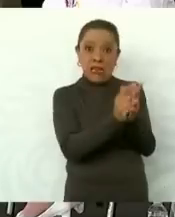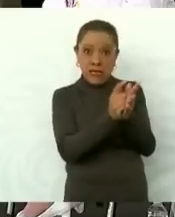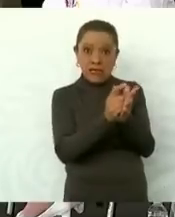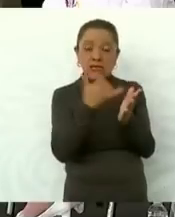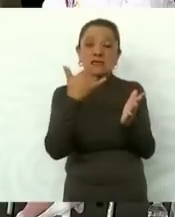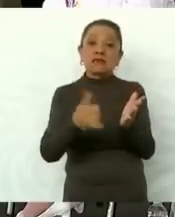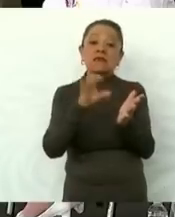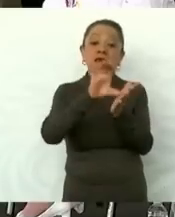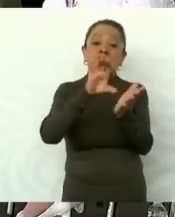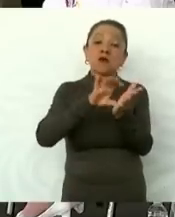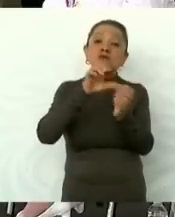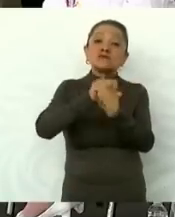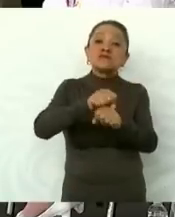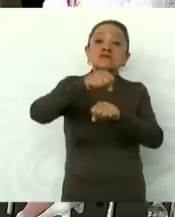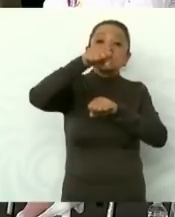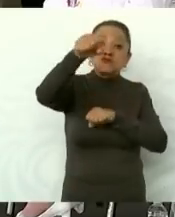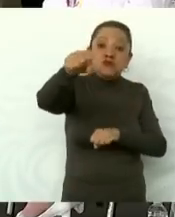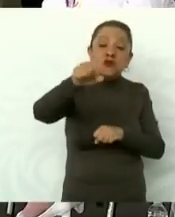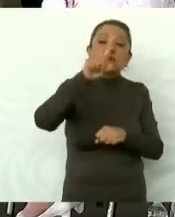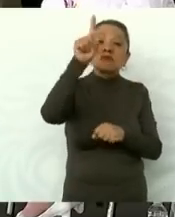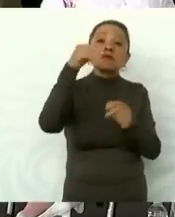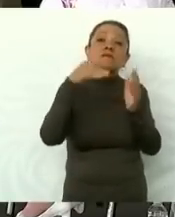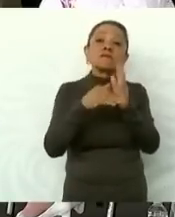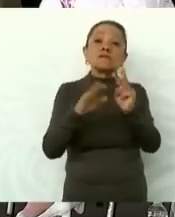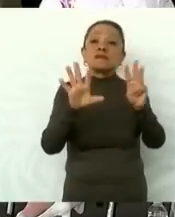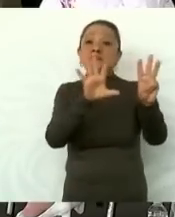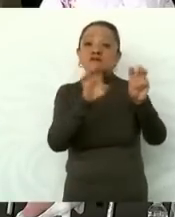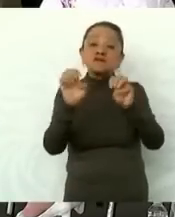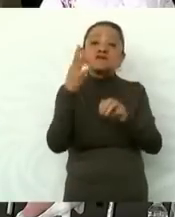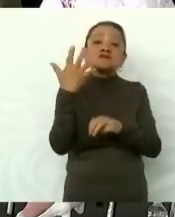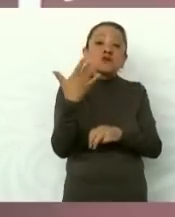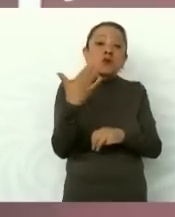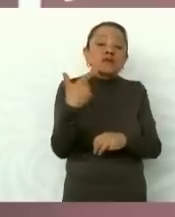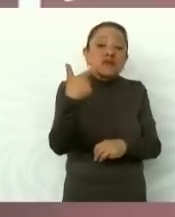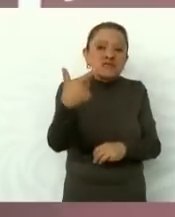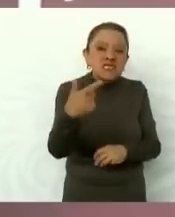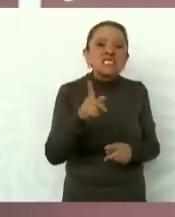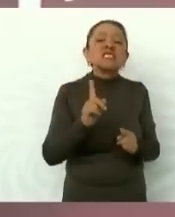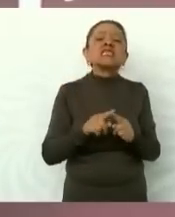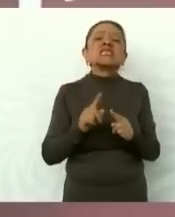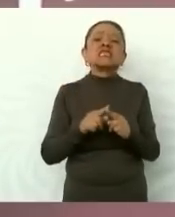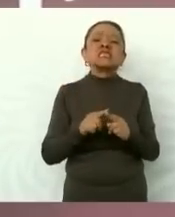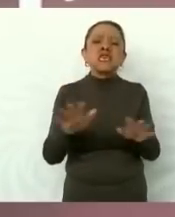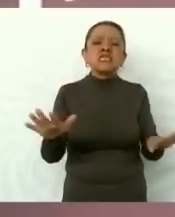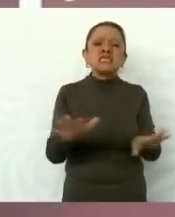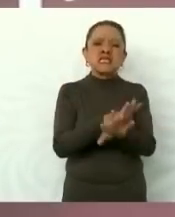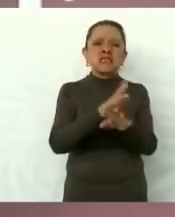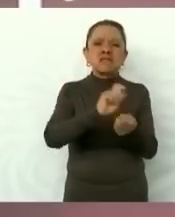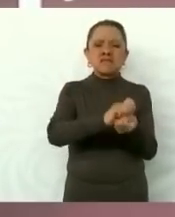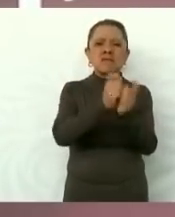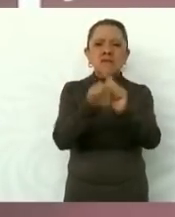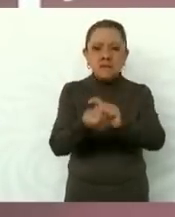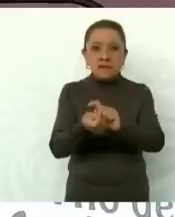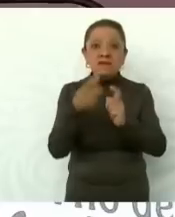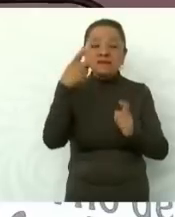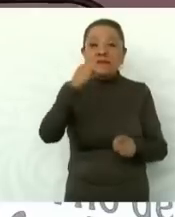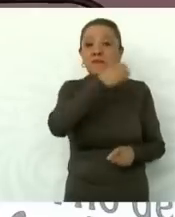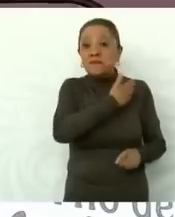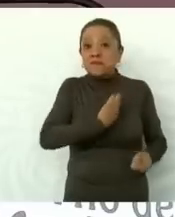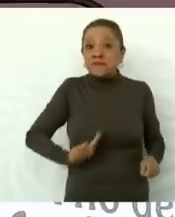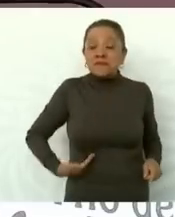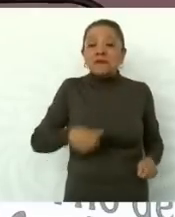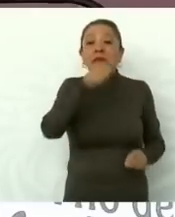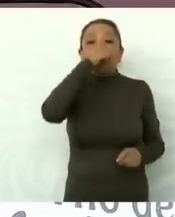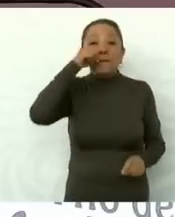1857. ¿Quién fue el gran exponente de esa transformación? Benito Juárez García, un